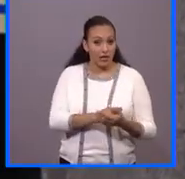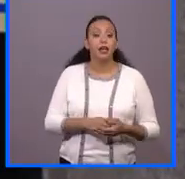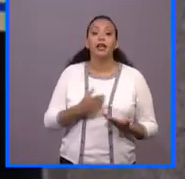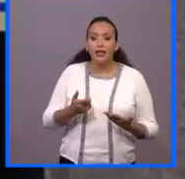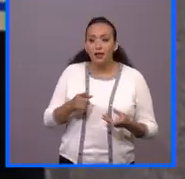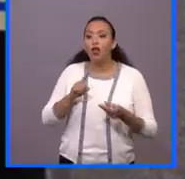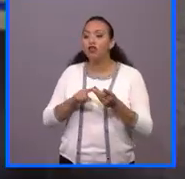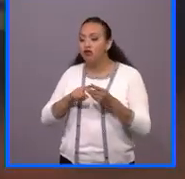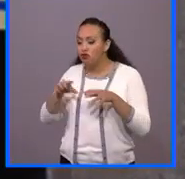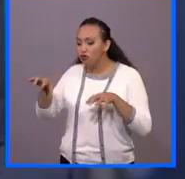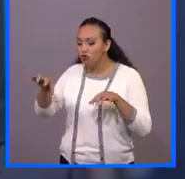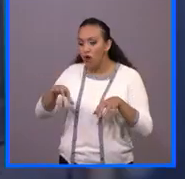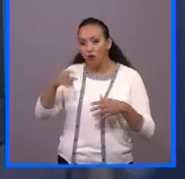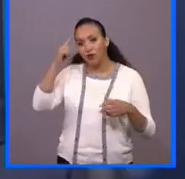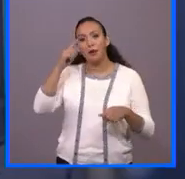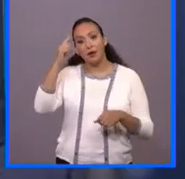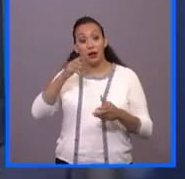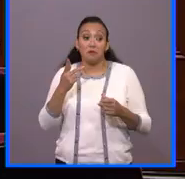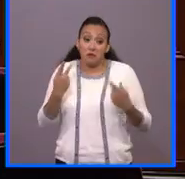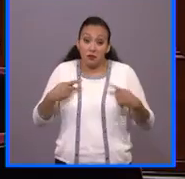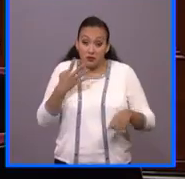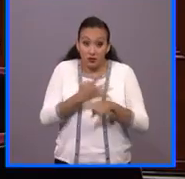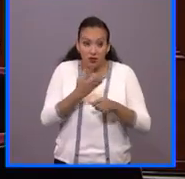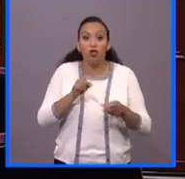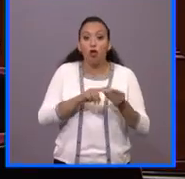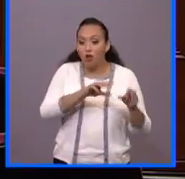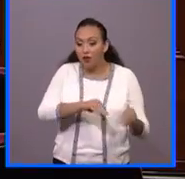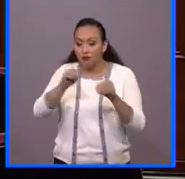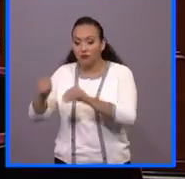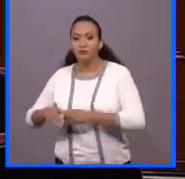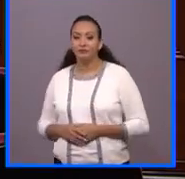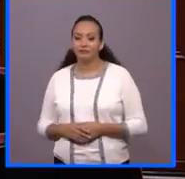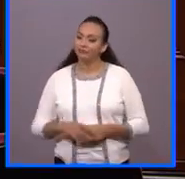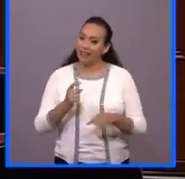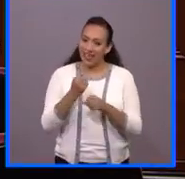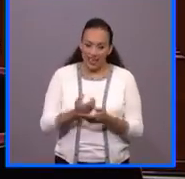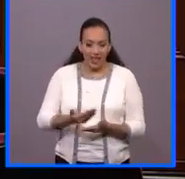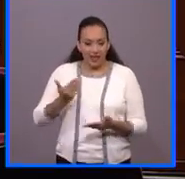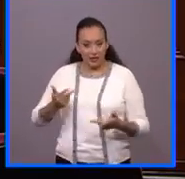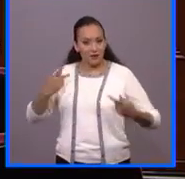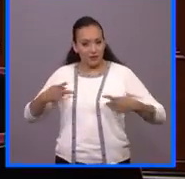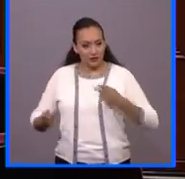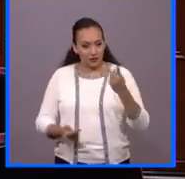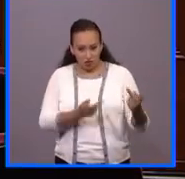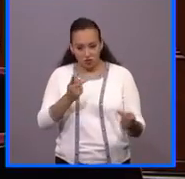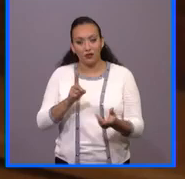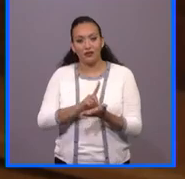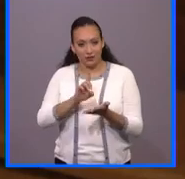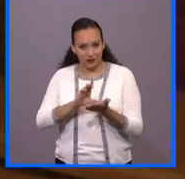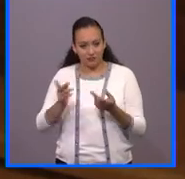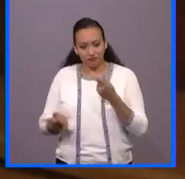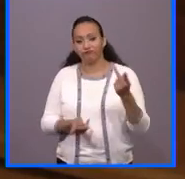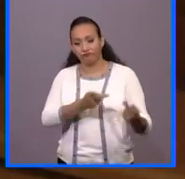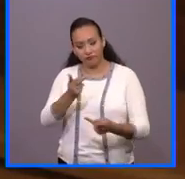asignados para ubicarlas en caso de ser sancionadas. Se debió llevar a cabo la consulta para personas con discapacidad.